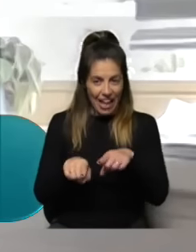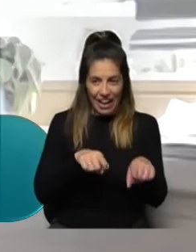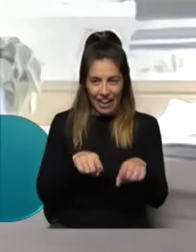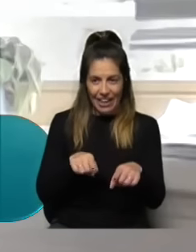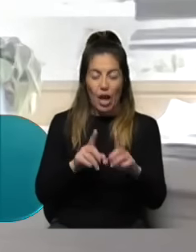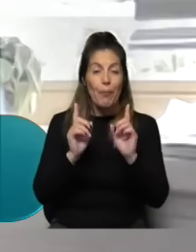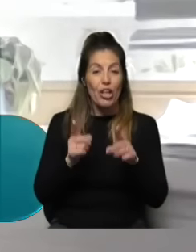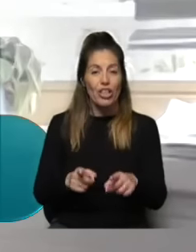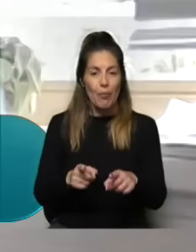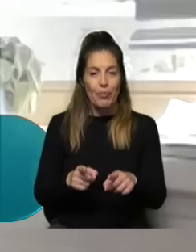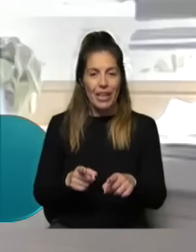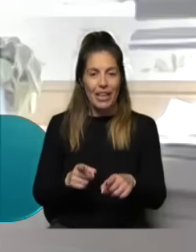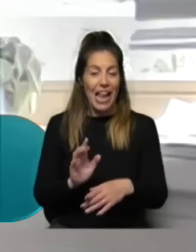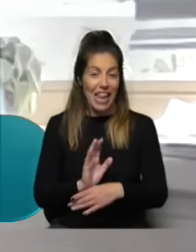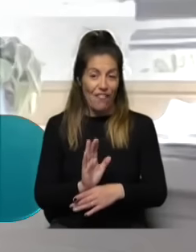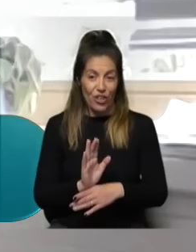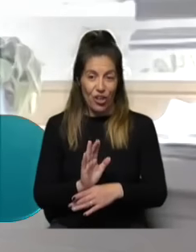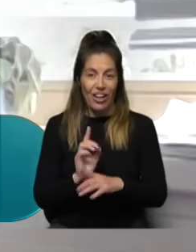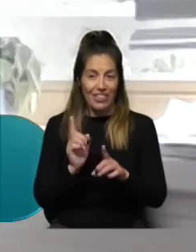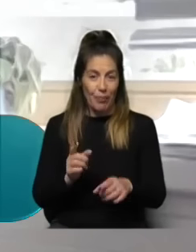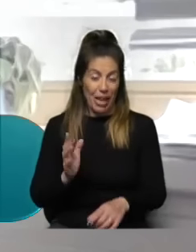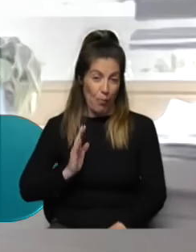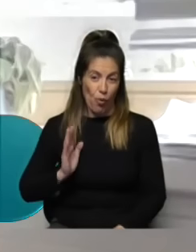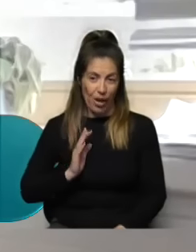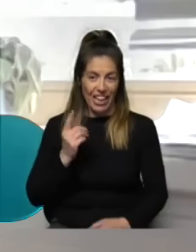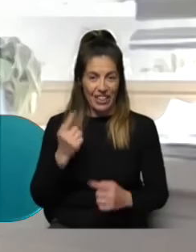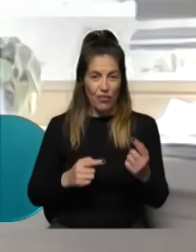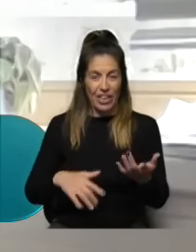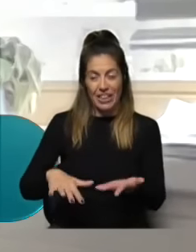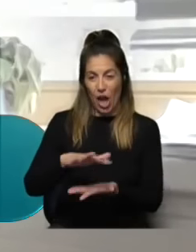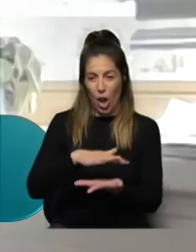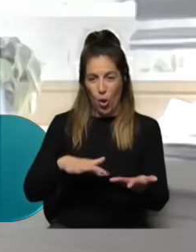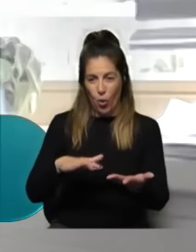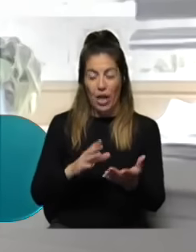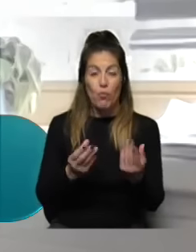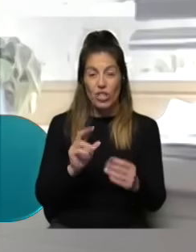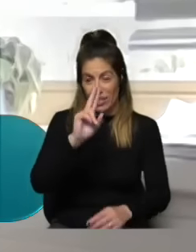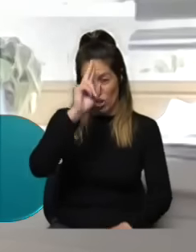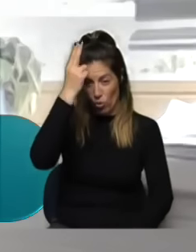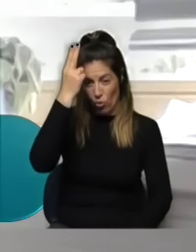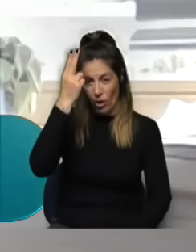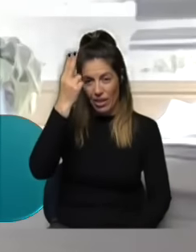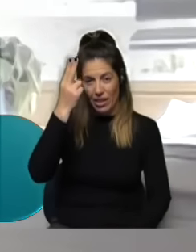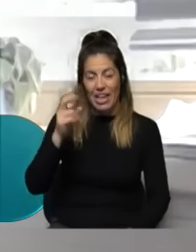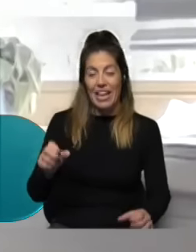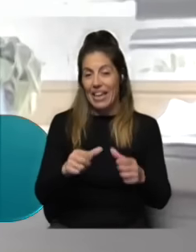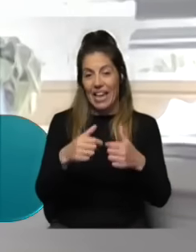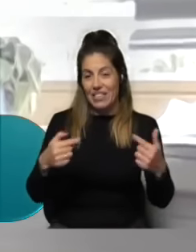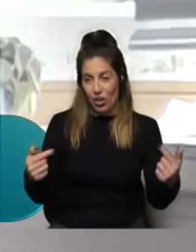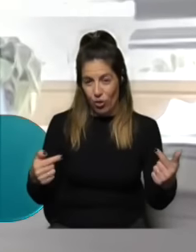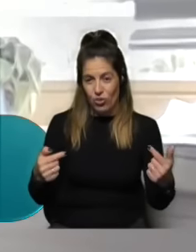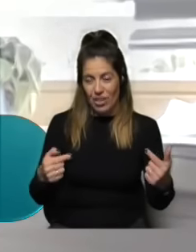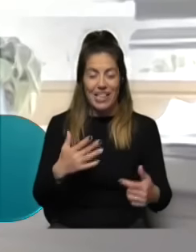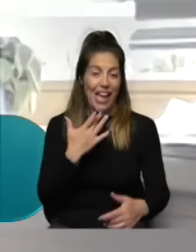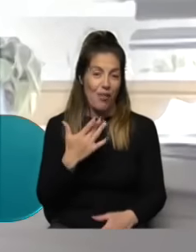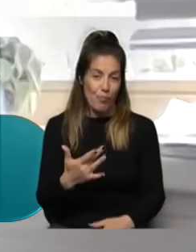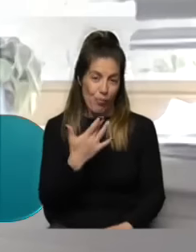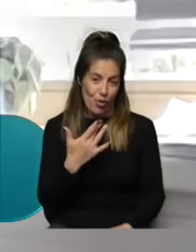pero también las biólogas que estamos en distintas partes y muchas en Uruguay que hacen cosas